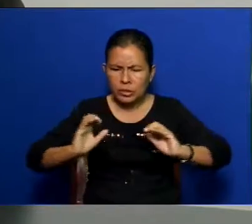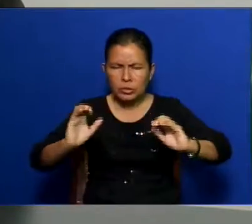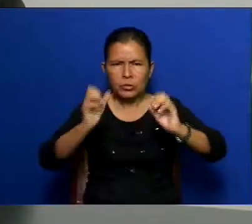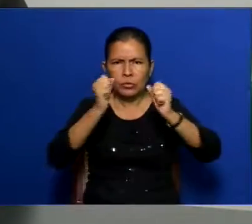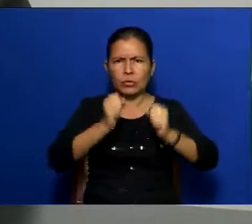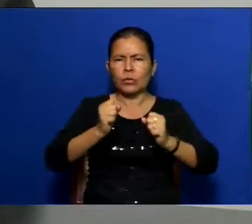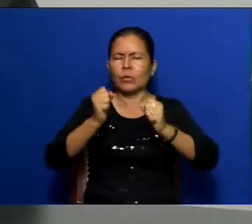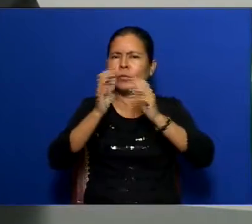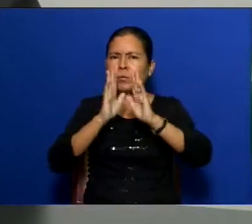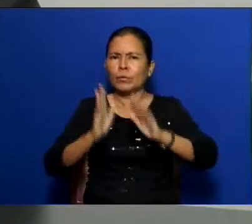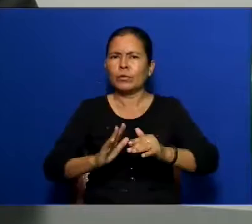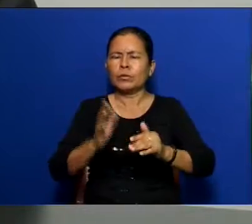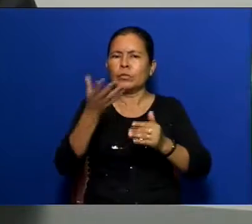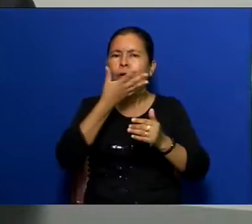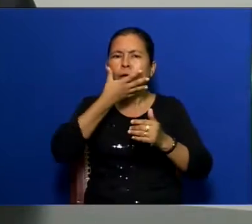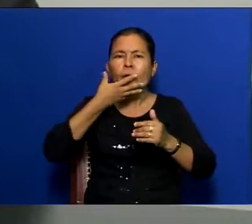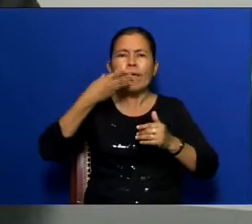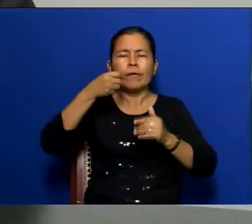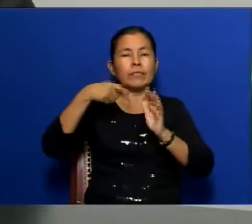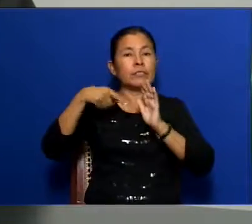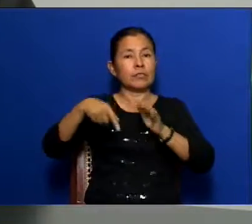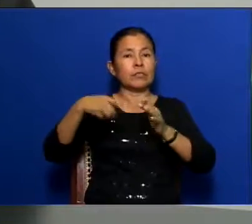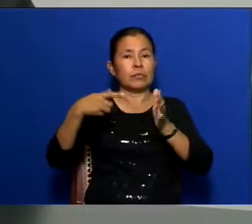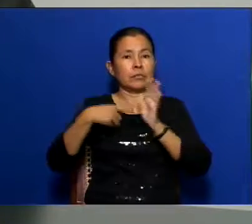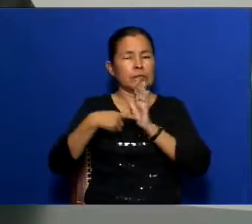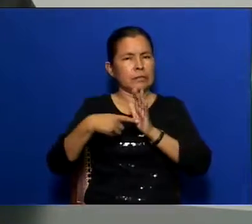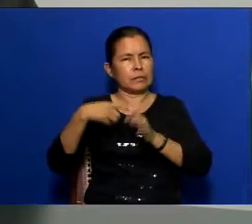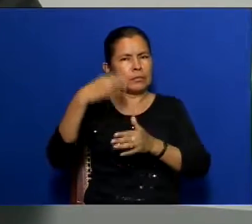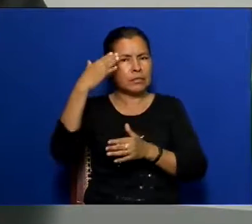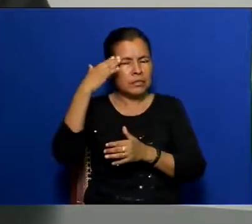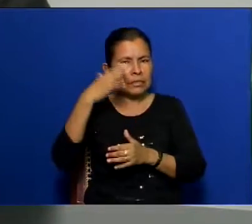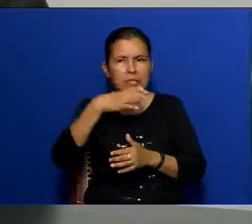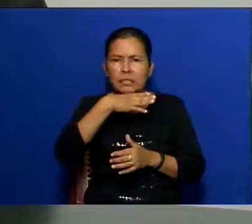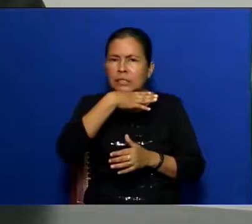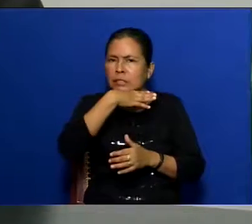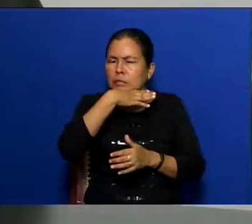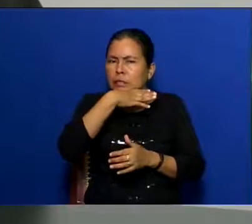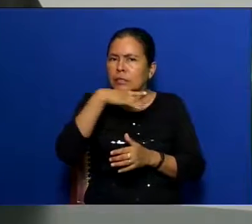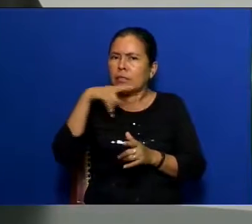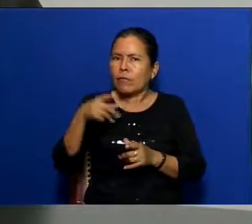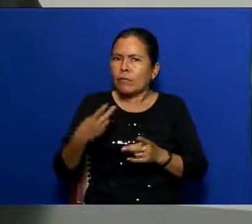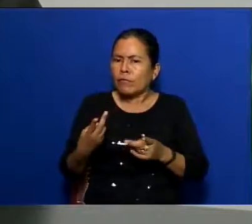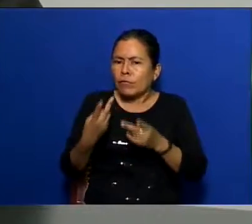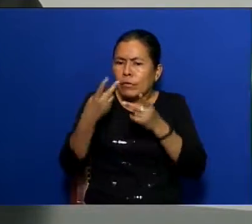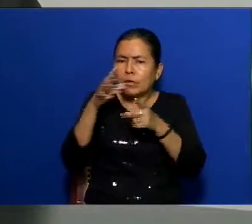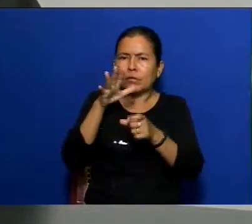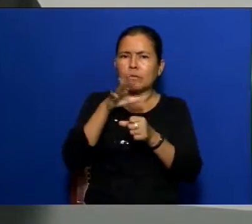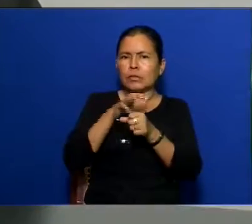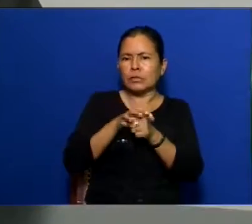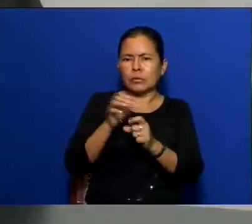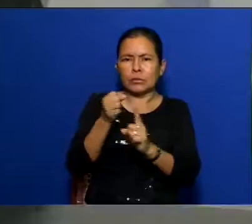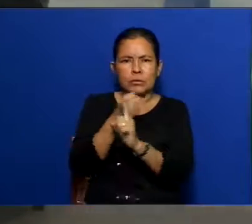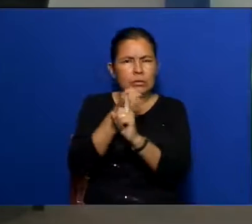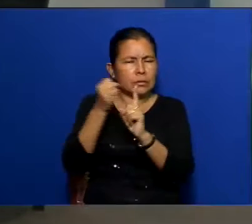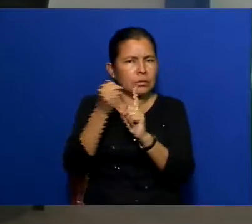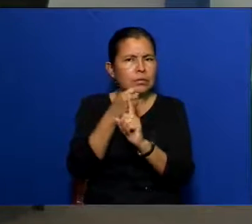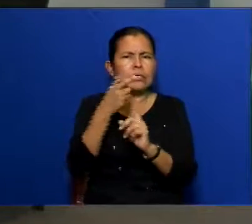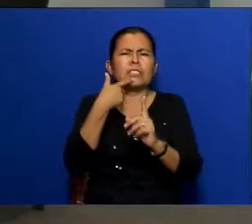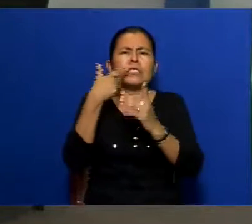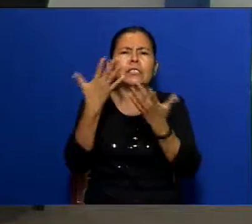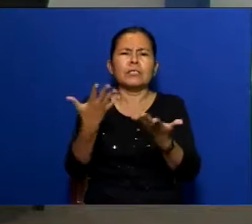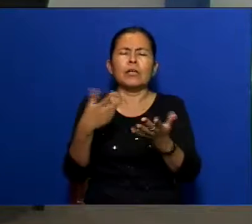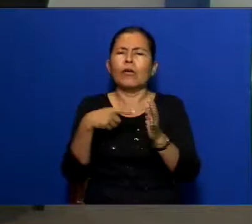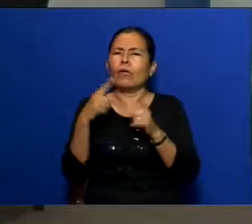niñas y los adolescentes, en este duro y terrible pues, situación que es la violencia. Y dentro